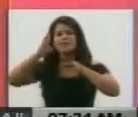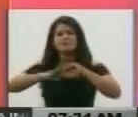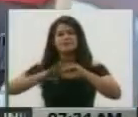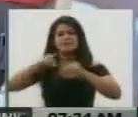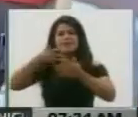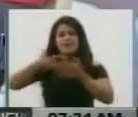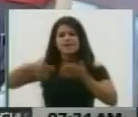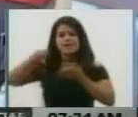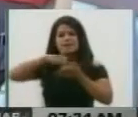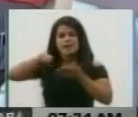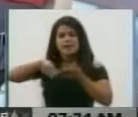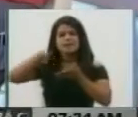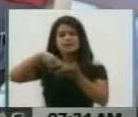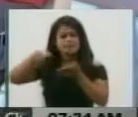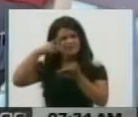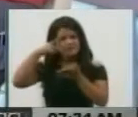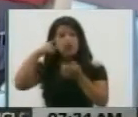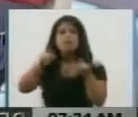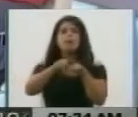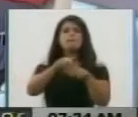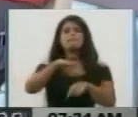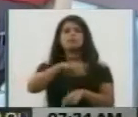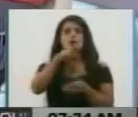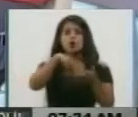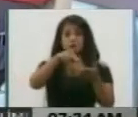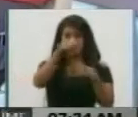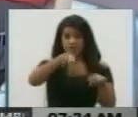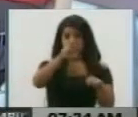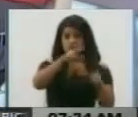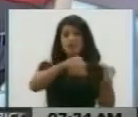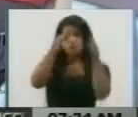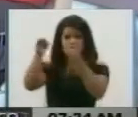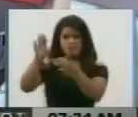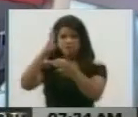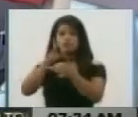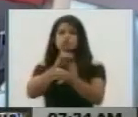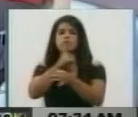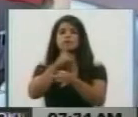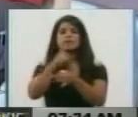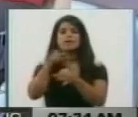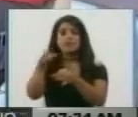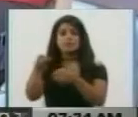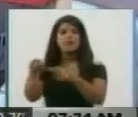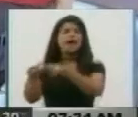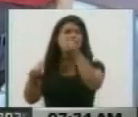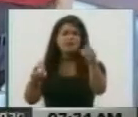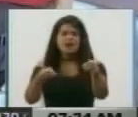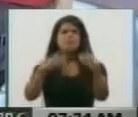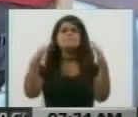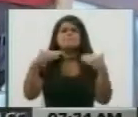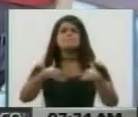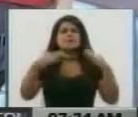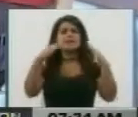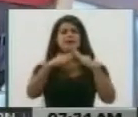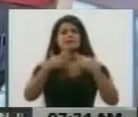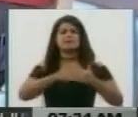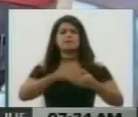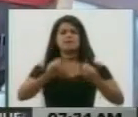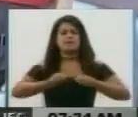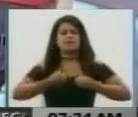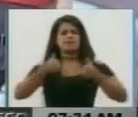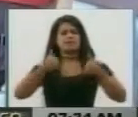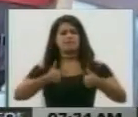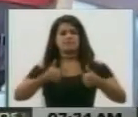en Venezuela. Ya lo hizo con el programa Mi Casa, Mi Vida, que es el equivalente a la Gran Misión Vivienda Venezuela